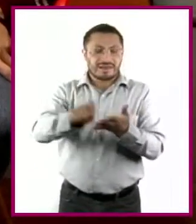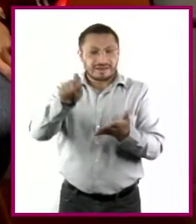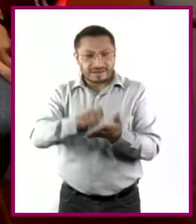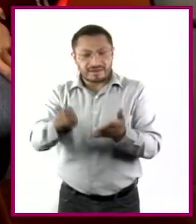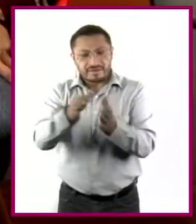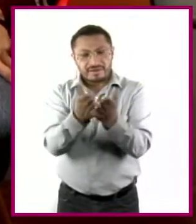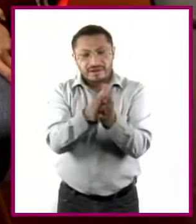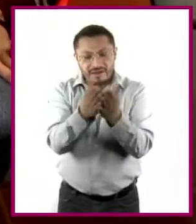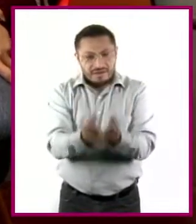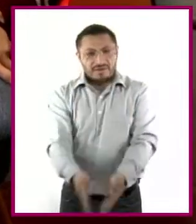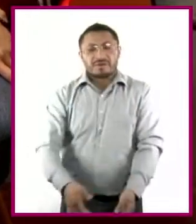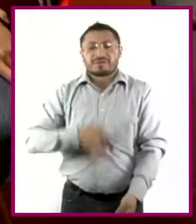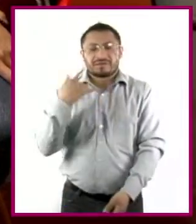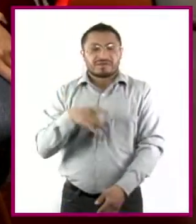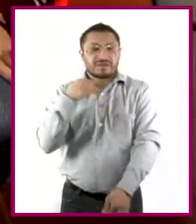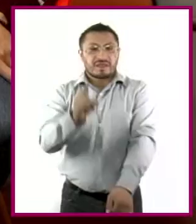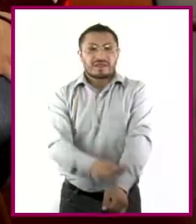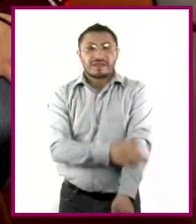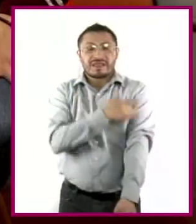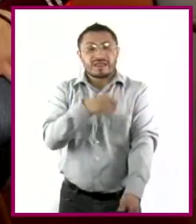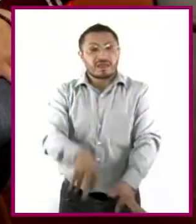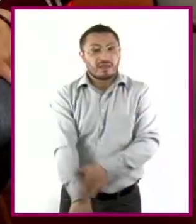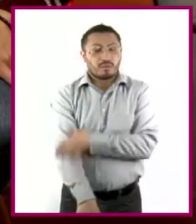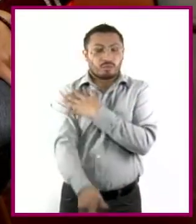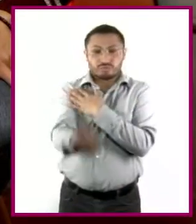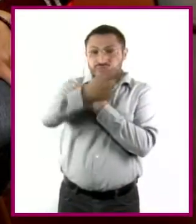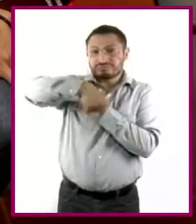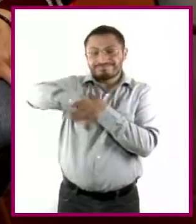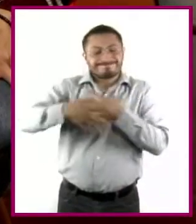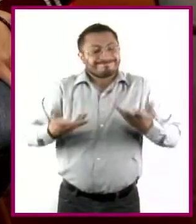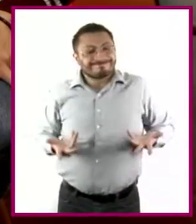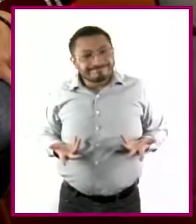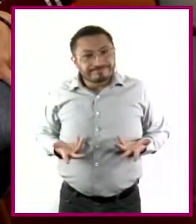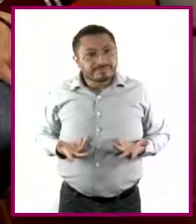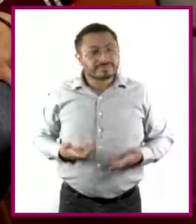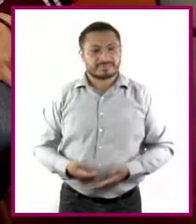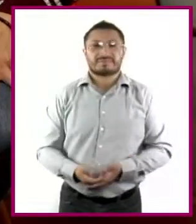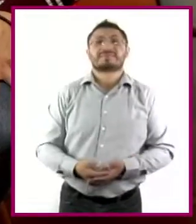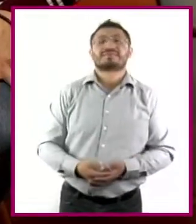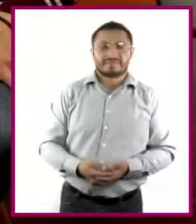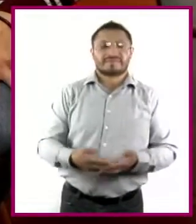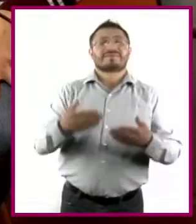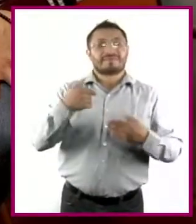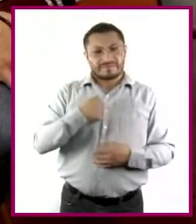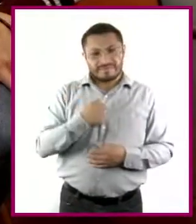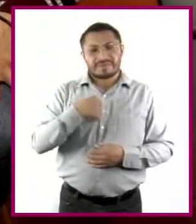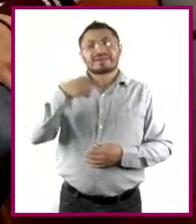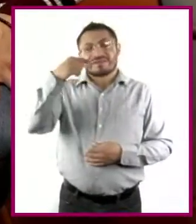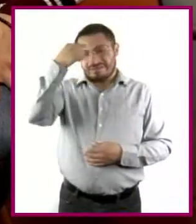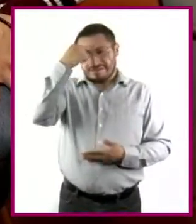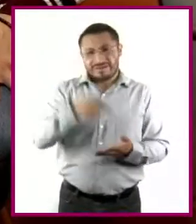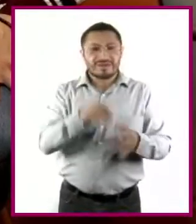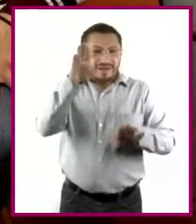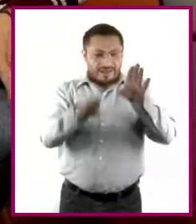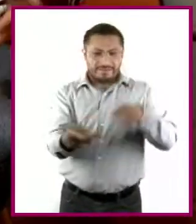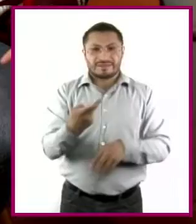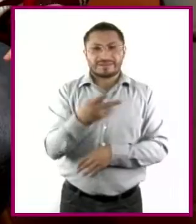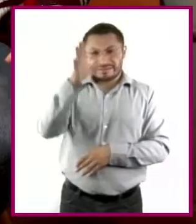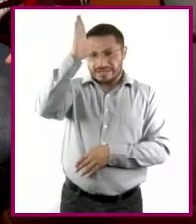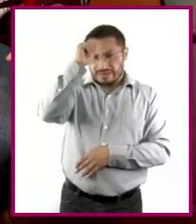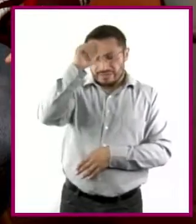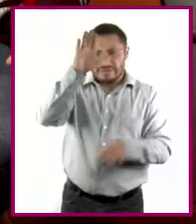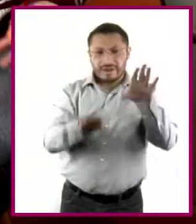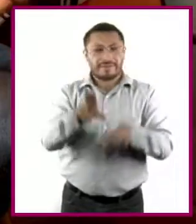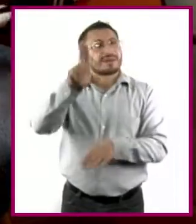estas emociones en sus lectores? Ahora que te escucho, Vivi, pienso que hay veces en las que estamos de acuerdo y hay veces en las que no. Por